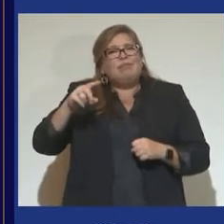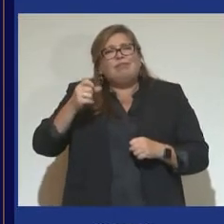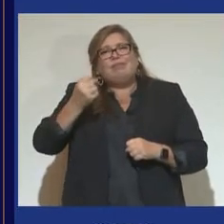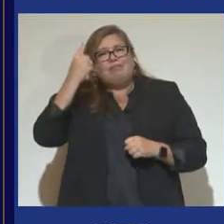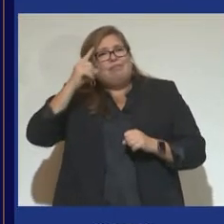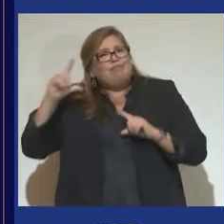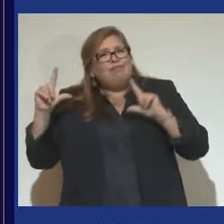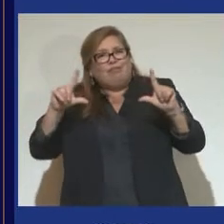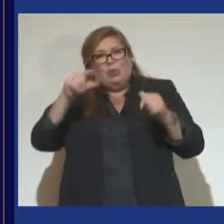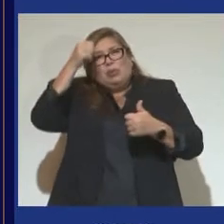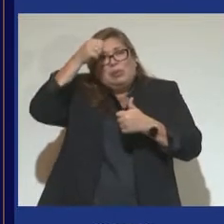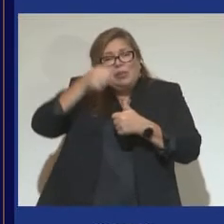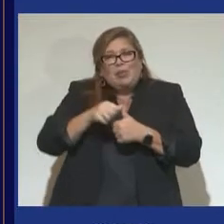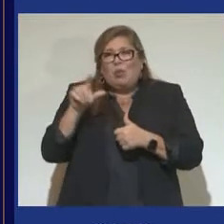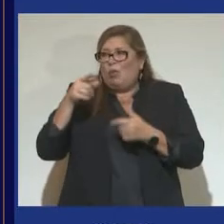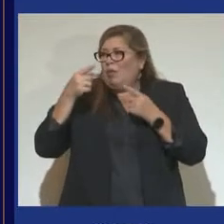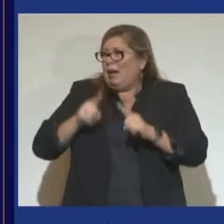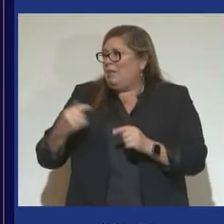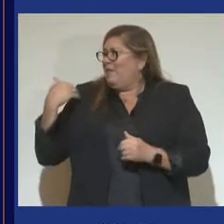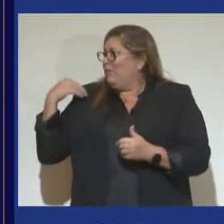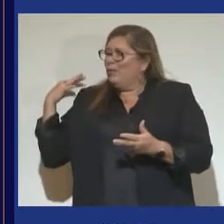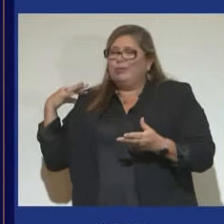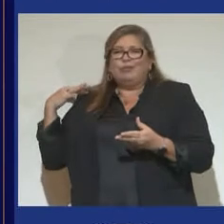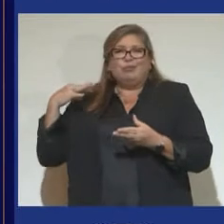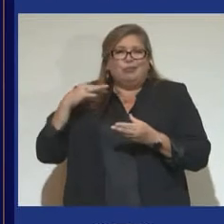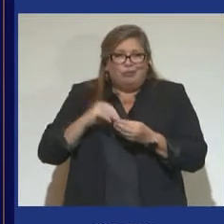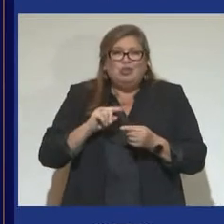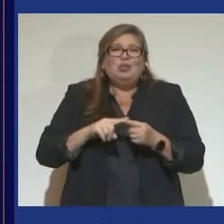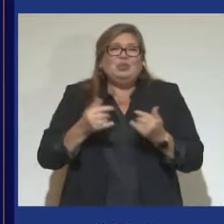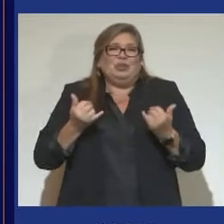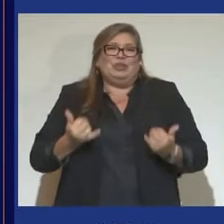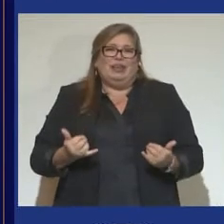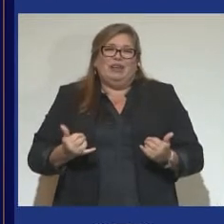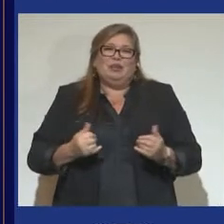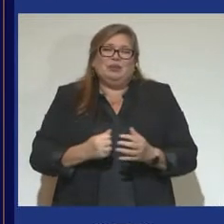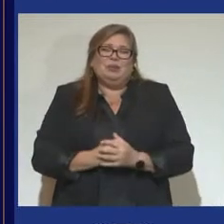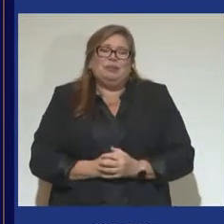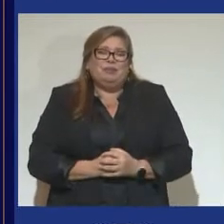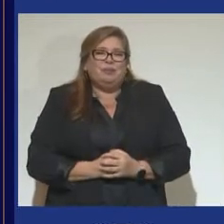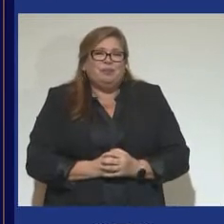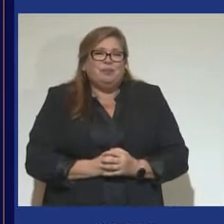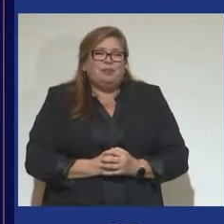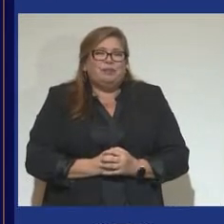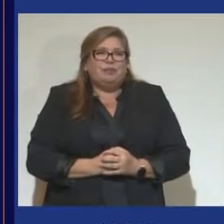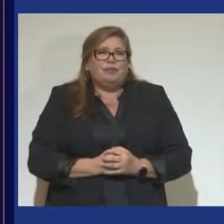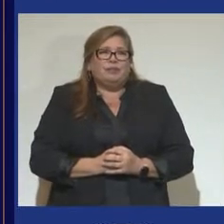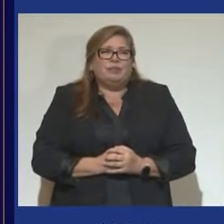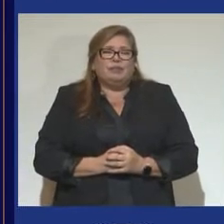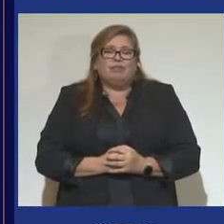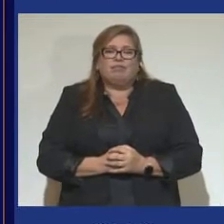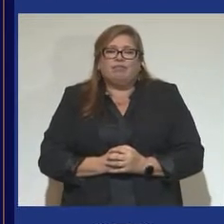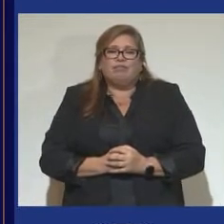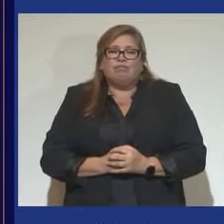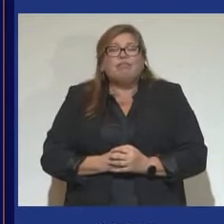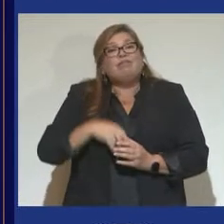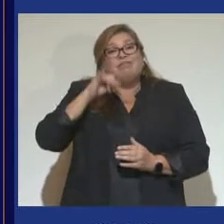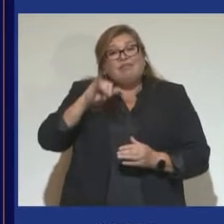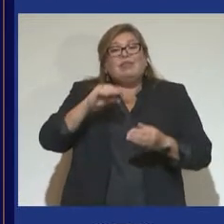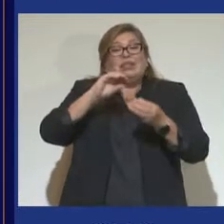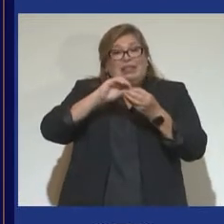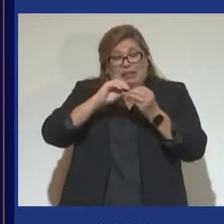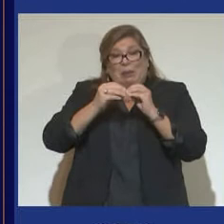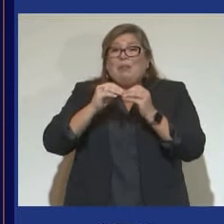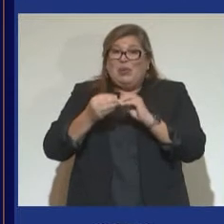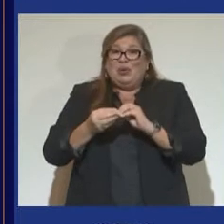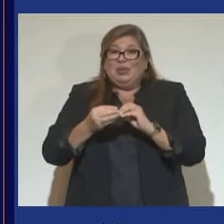contexto de donde nos encontramos ahora reflejando en cuanto a donde hemos estado en esta travesía juntos durante los últimos 12 meses los números